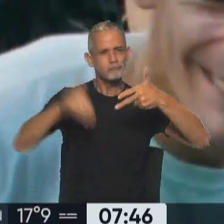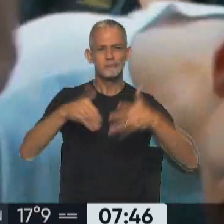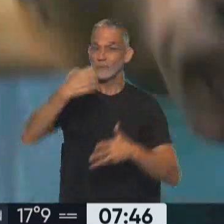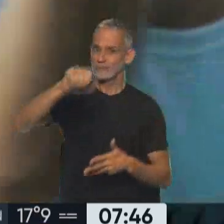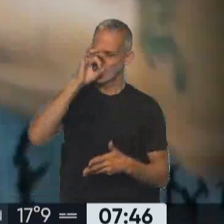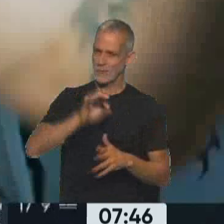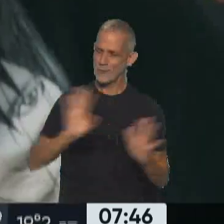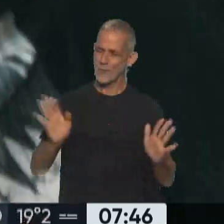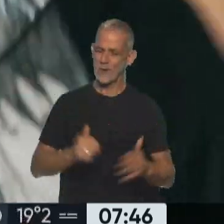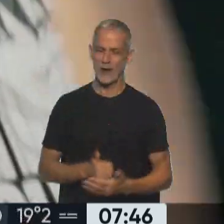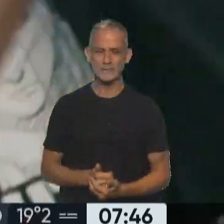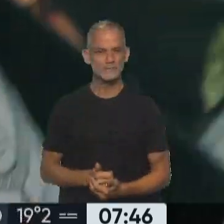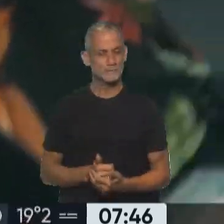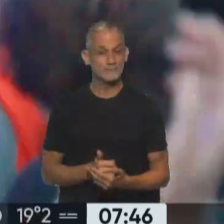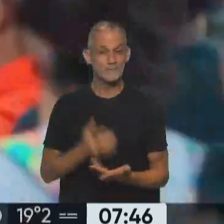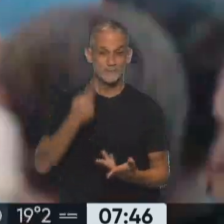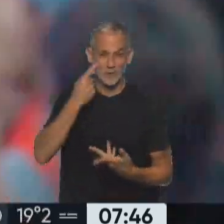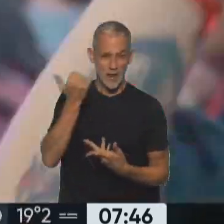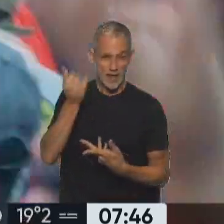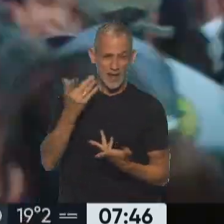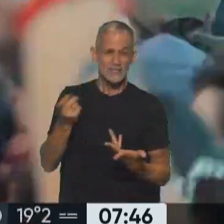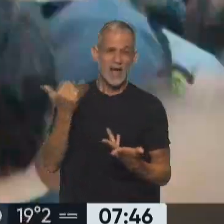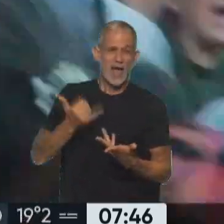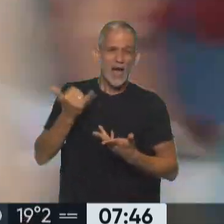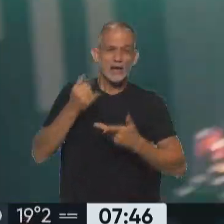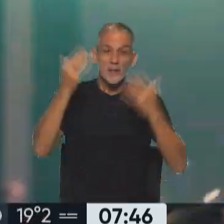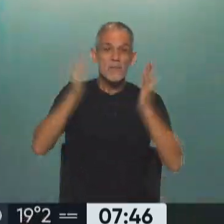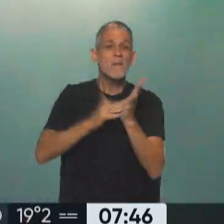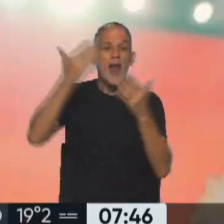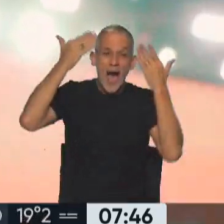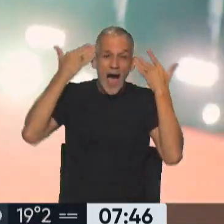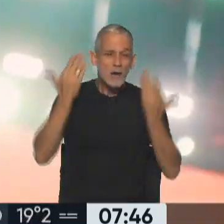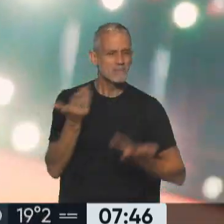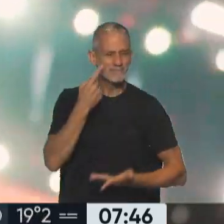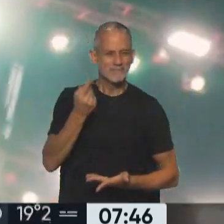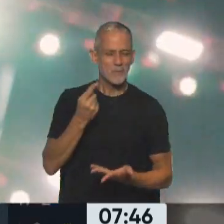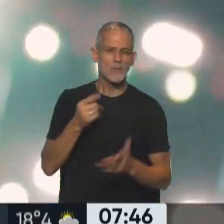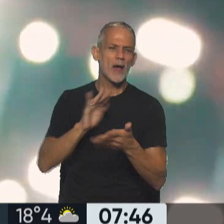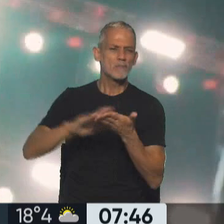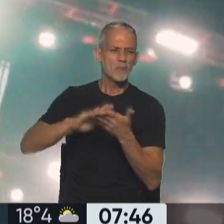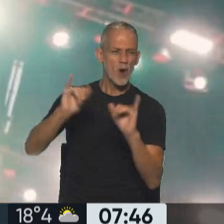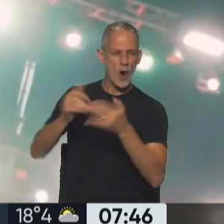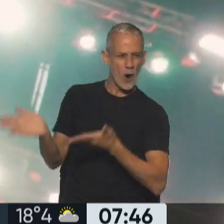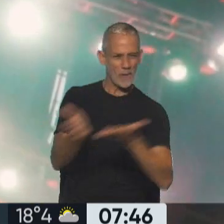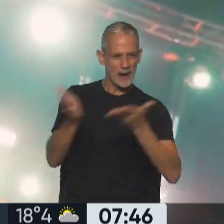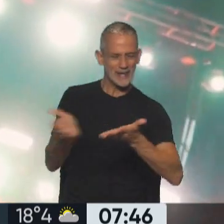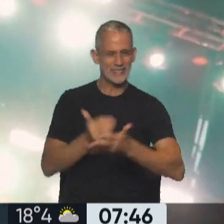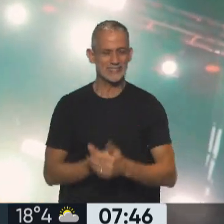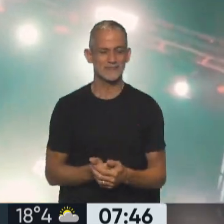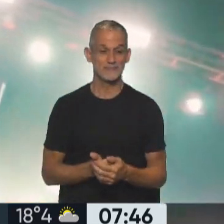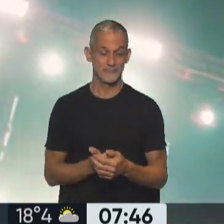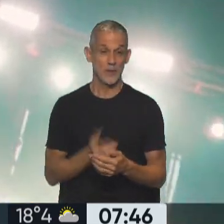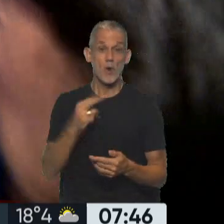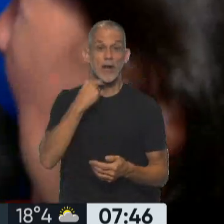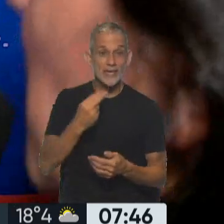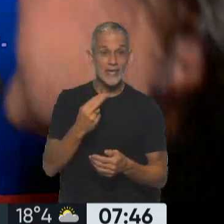8 veces al Varadero. Nosotros, mirá, ya tenemos canas. También tiene que venir la nueva generación. Bueno, vos te involucrás bastante ahí con tu